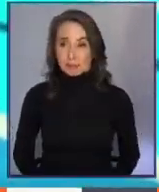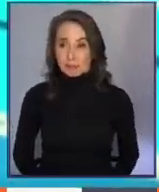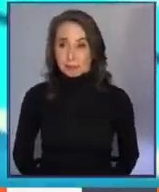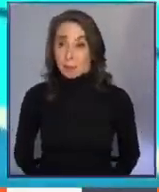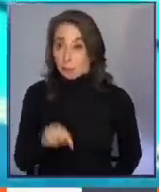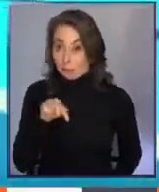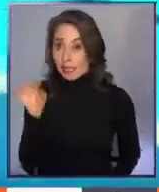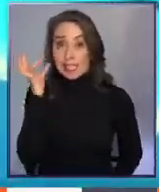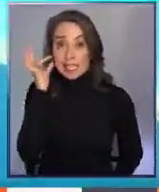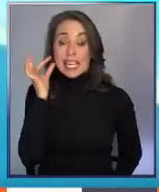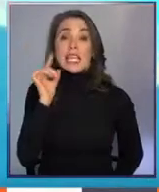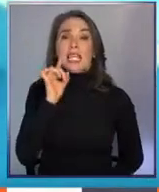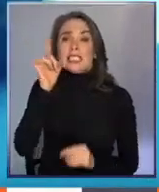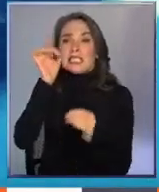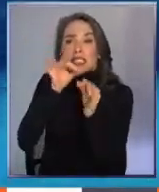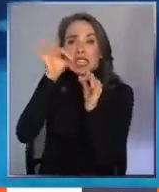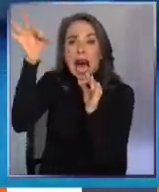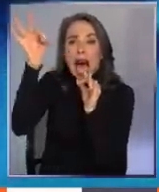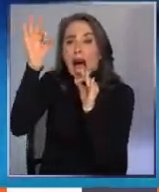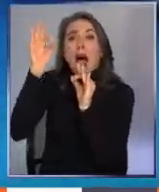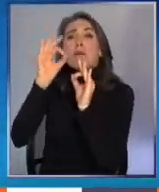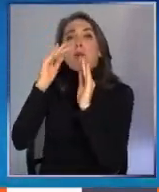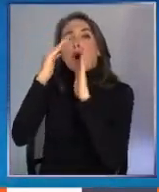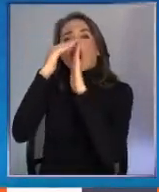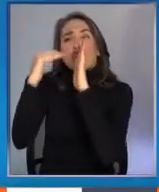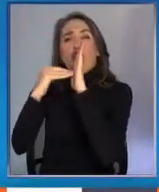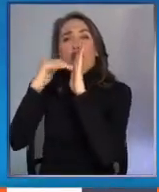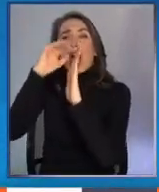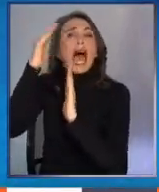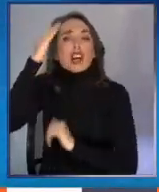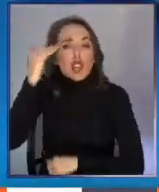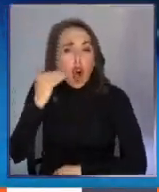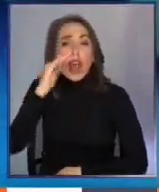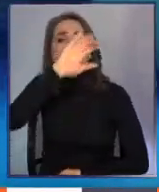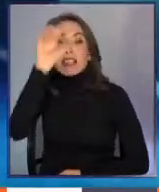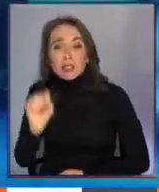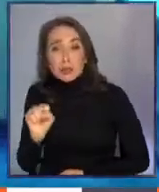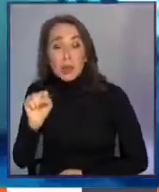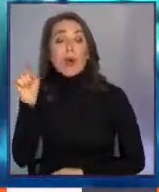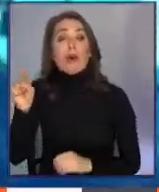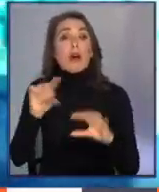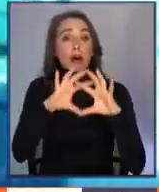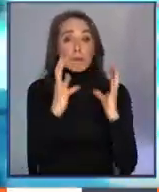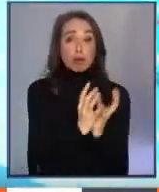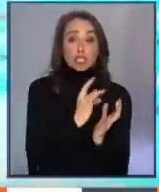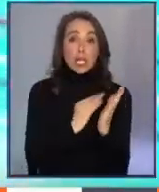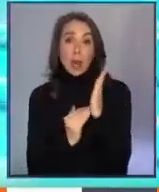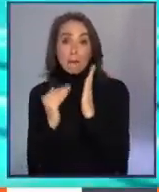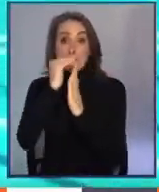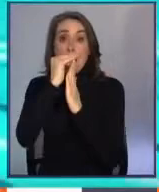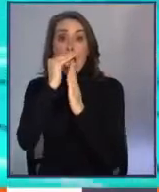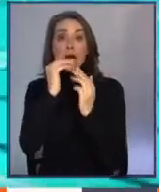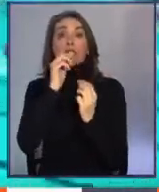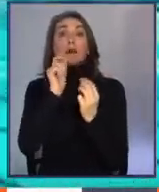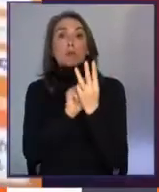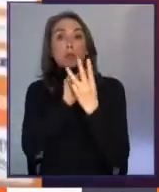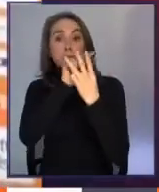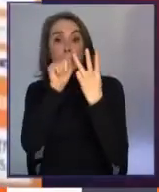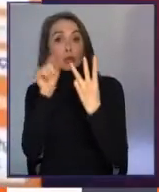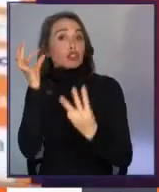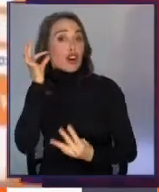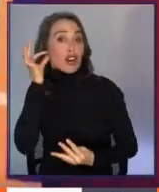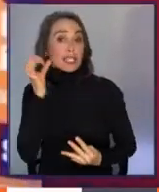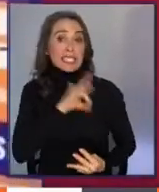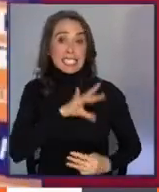Hoy se encuentra en Gwangju, Corea del Sur, dejando el nombre de Chile en lo más alto en el Mundial Máster de Natación. La nadadora nacional se